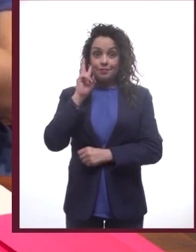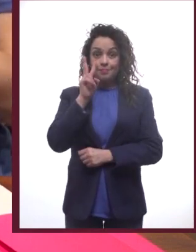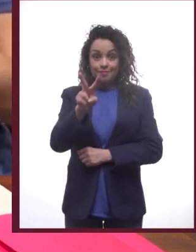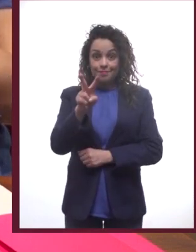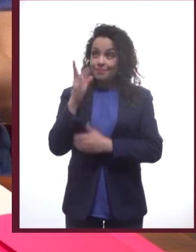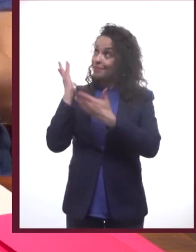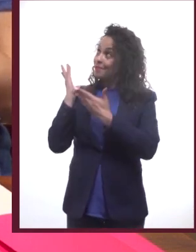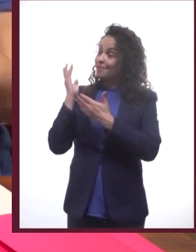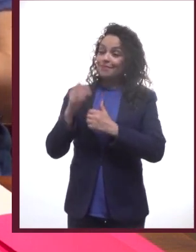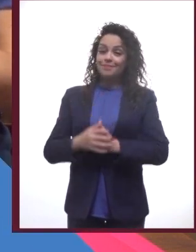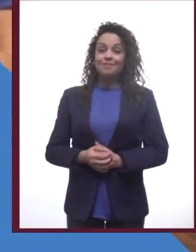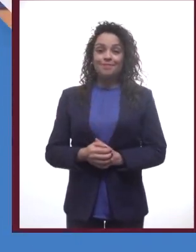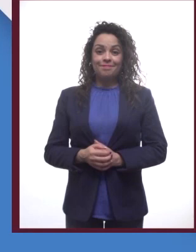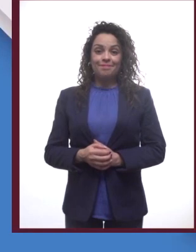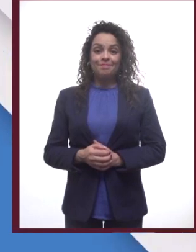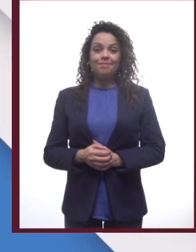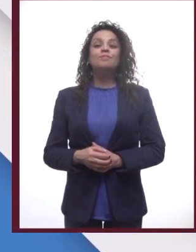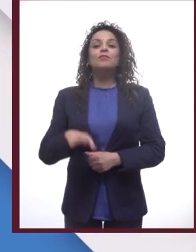Y miren nomás.